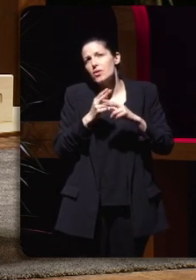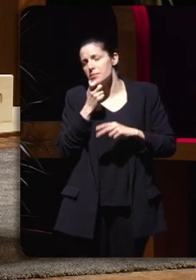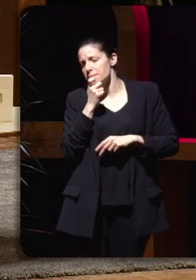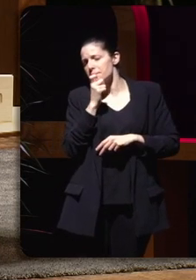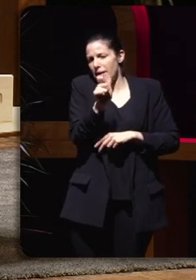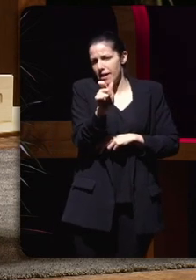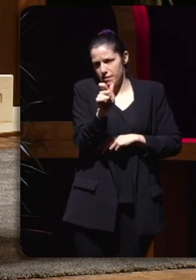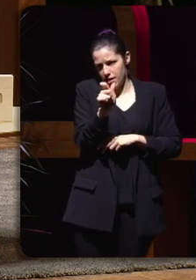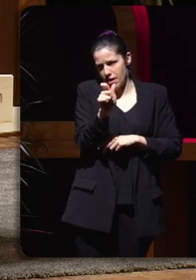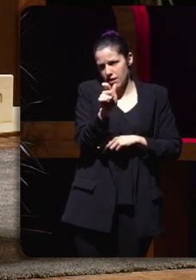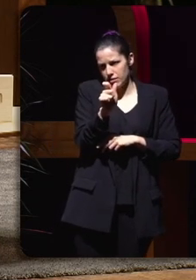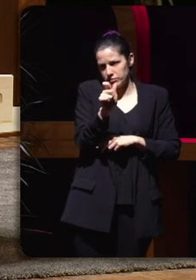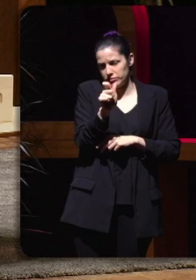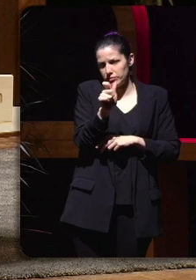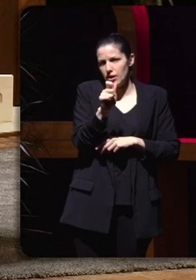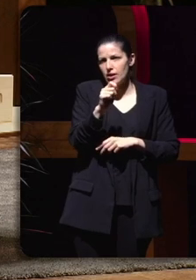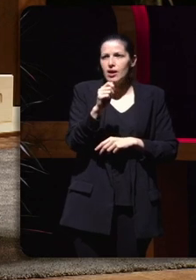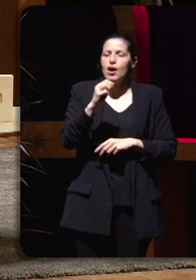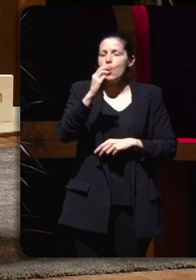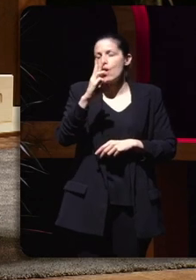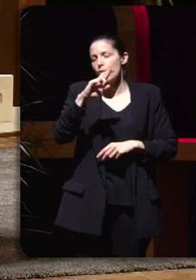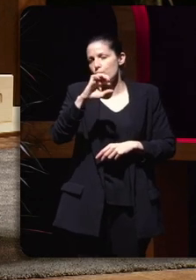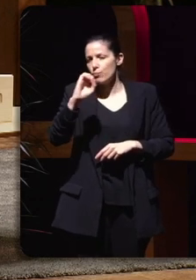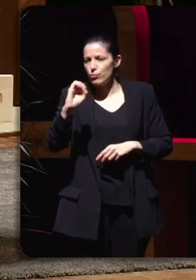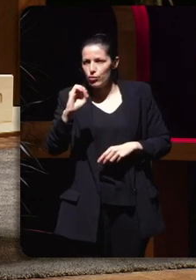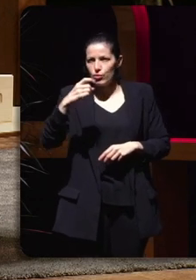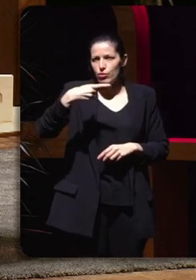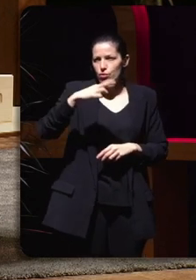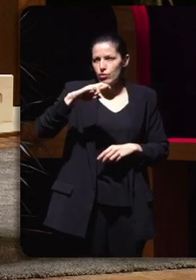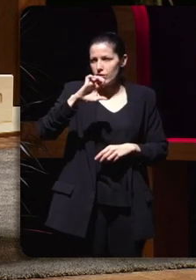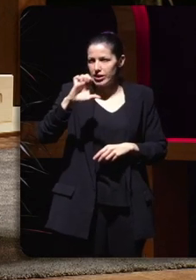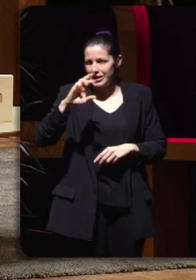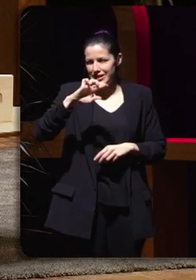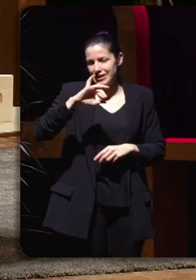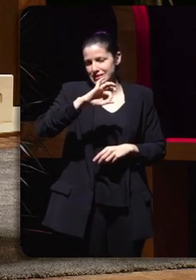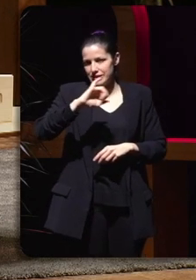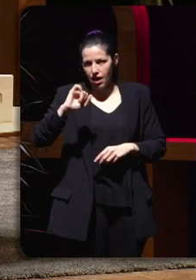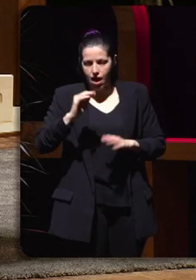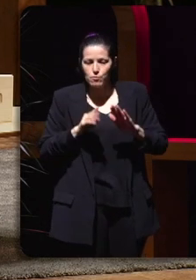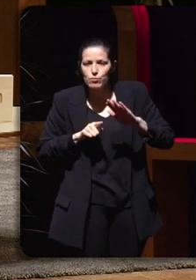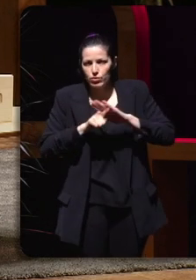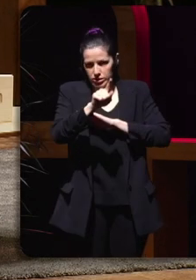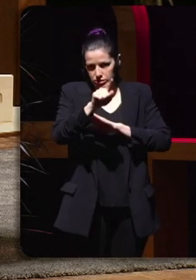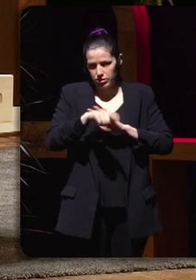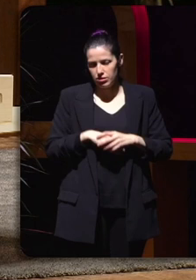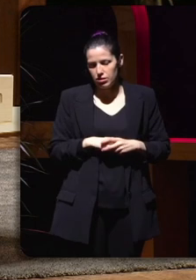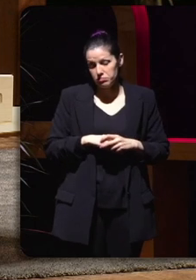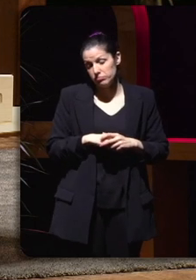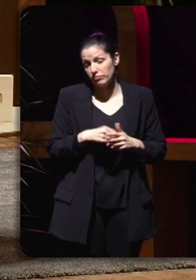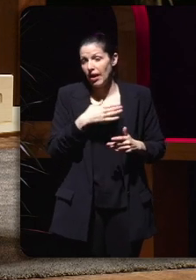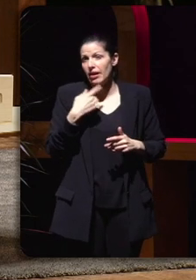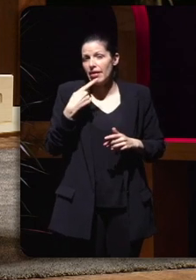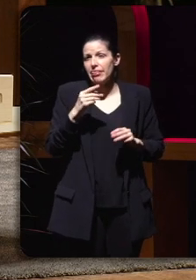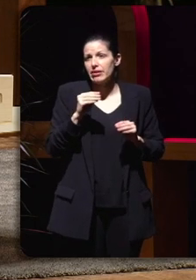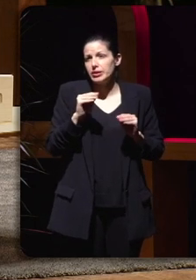burguesas lo cual le coloca en una posición diferente